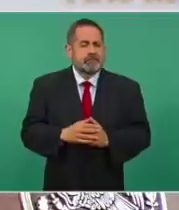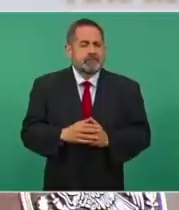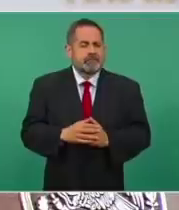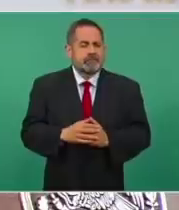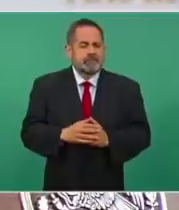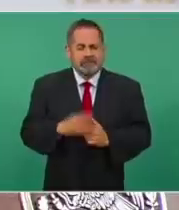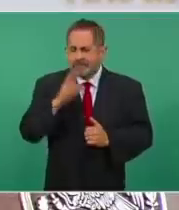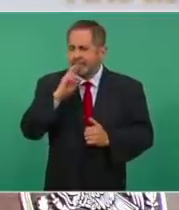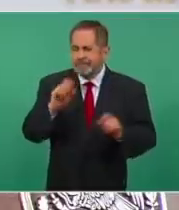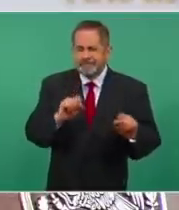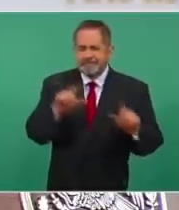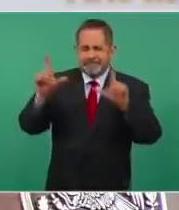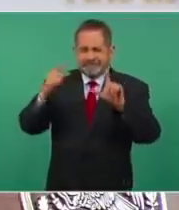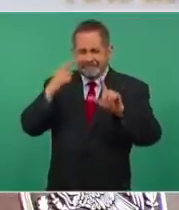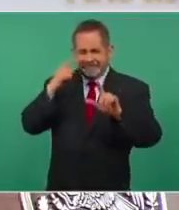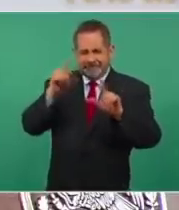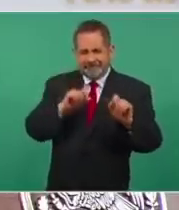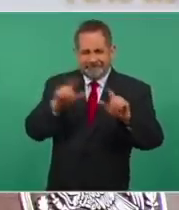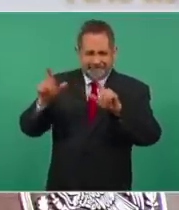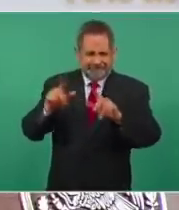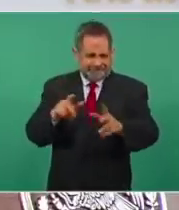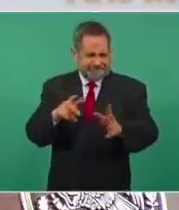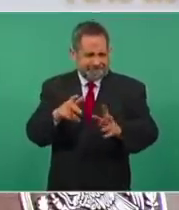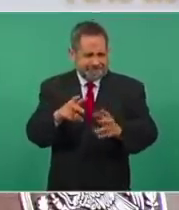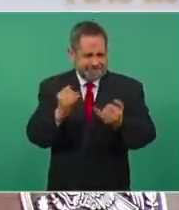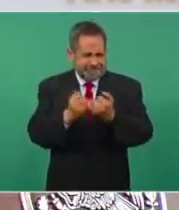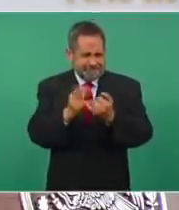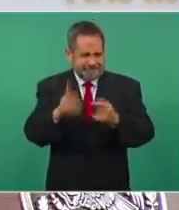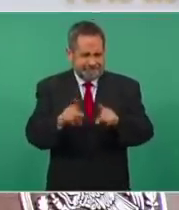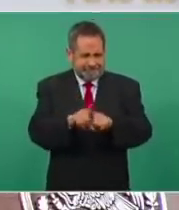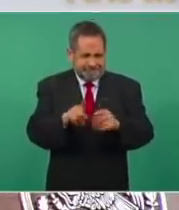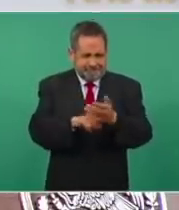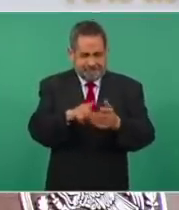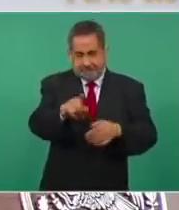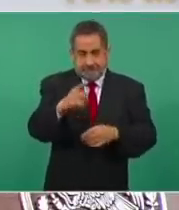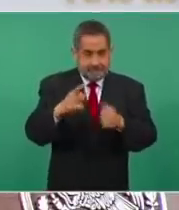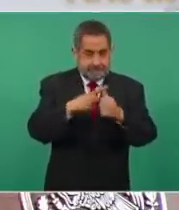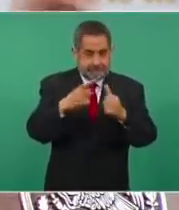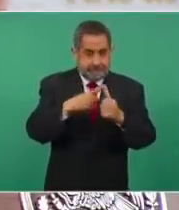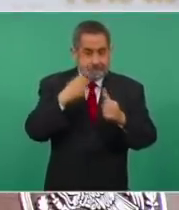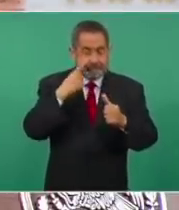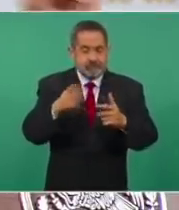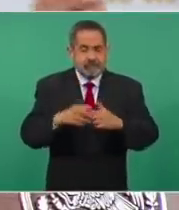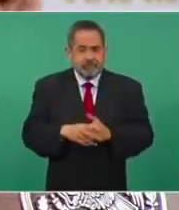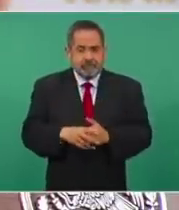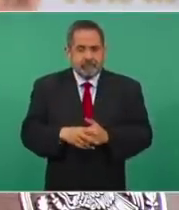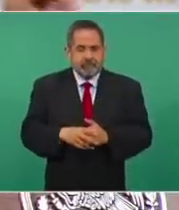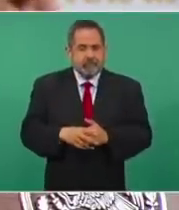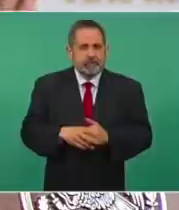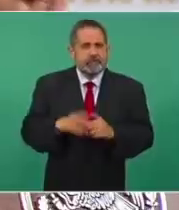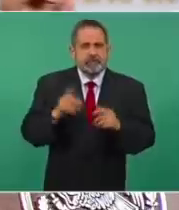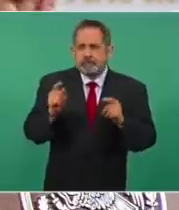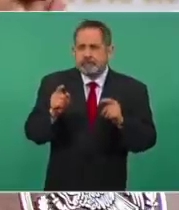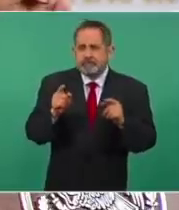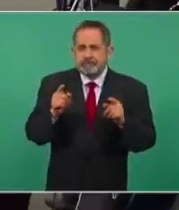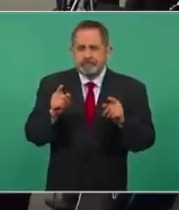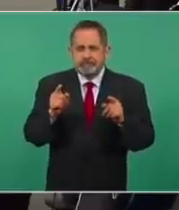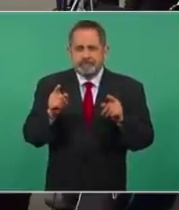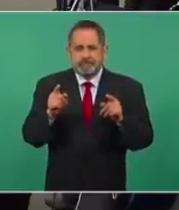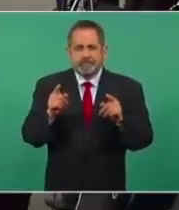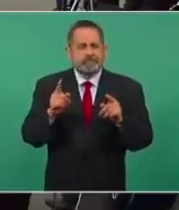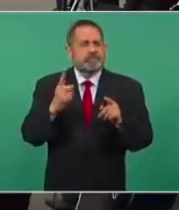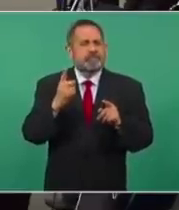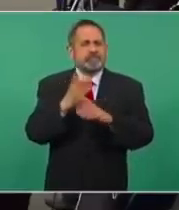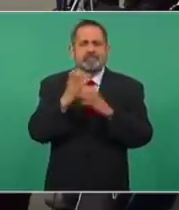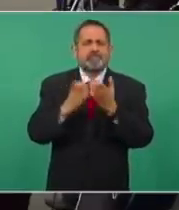a ver si lo ponen, ¿no? Pero pues siempre y cuando esté el otro muñequito, porque no tiene relación. Son